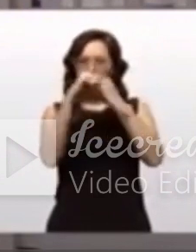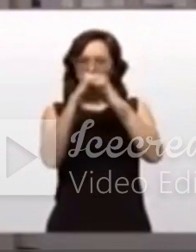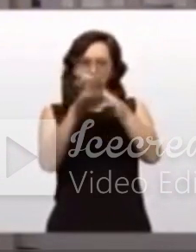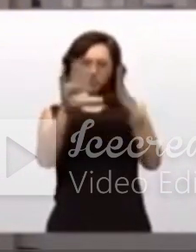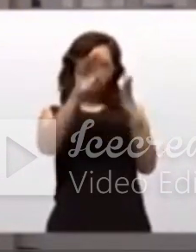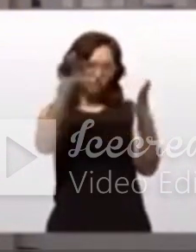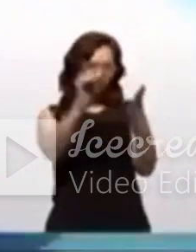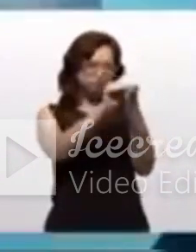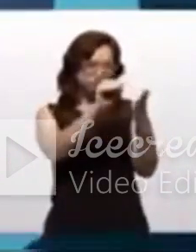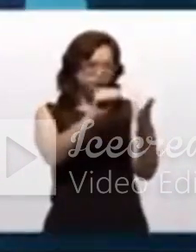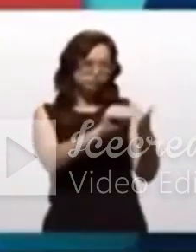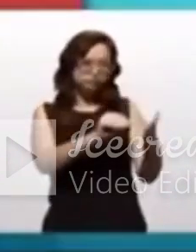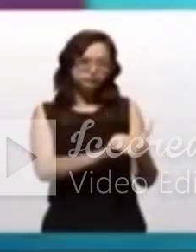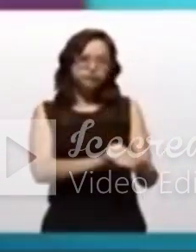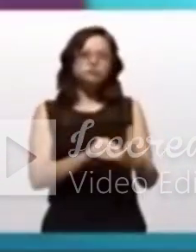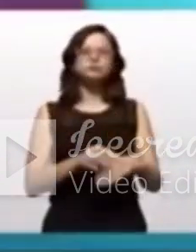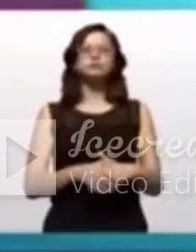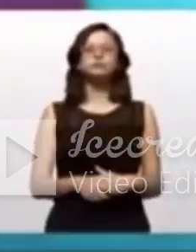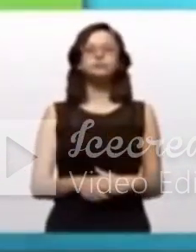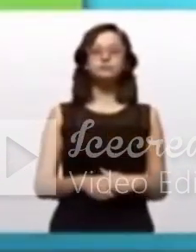tema.